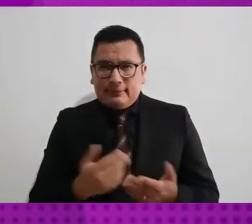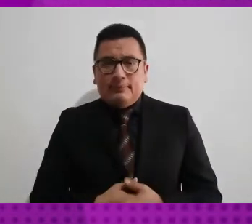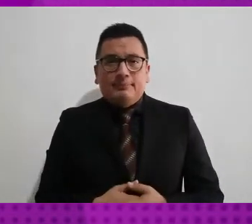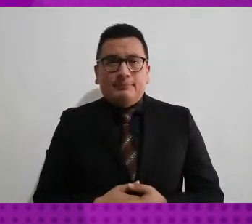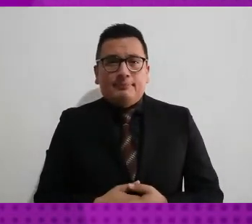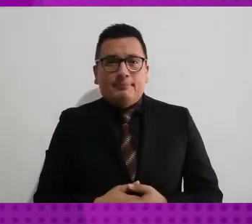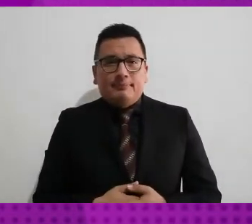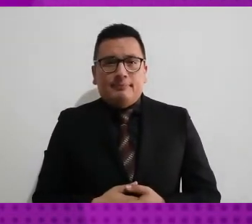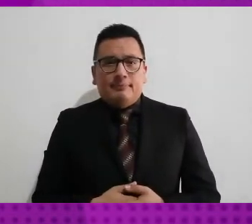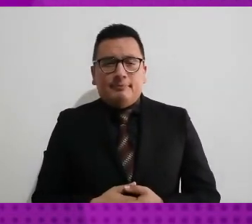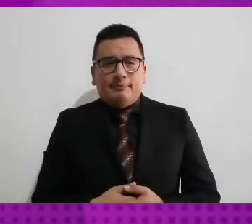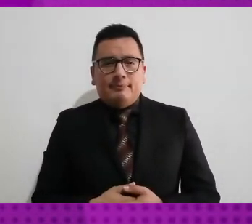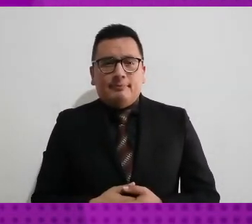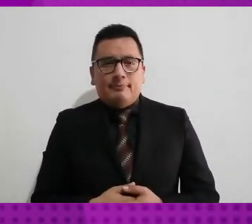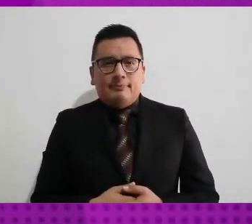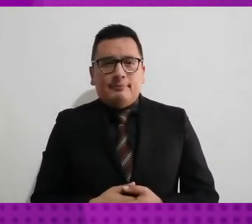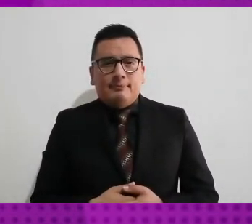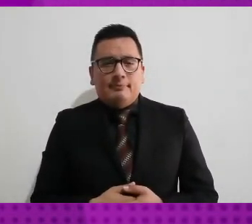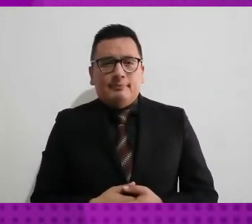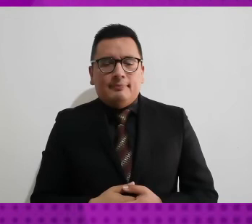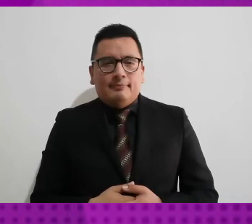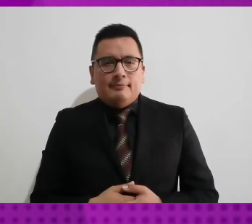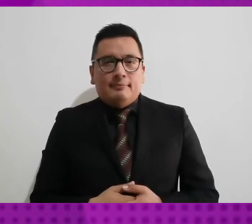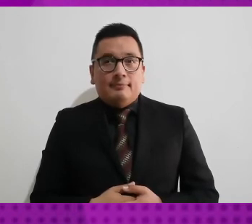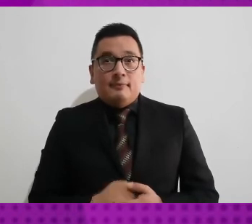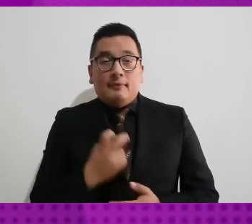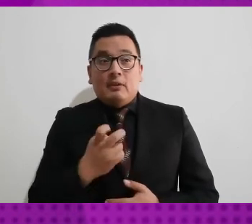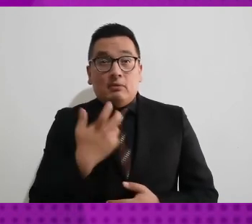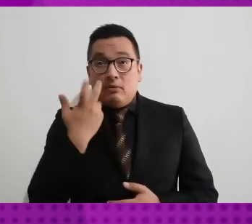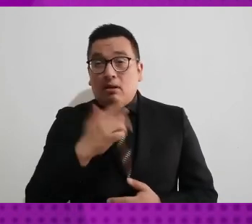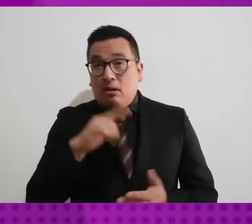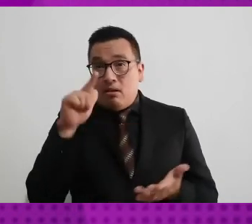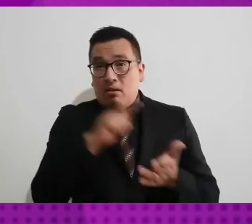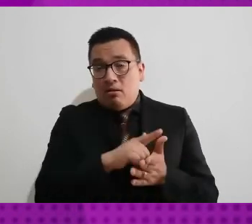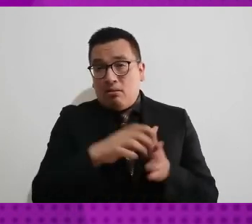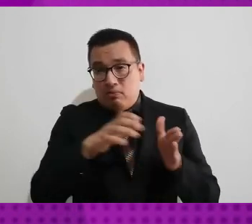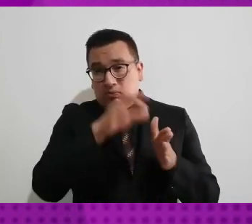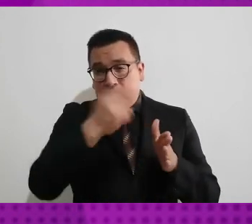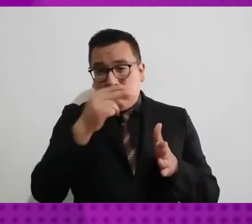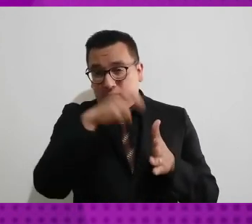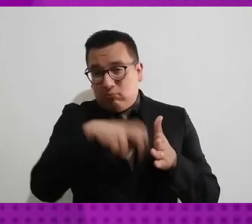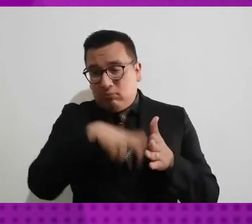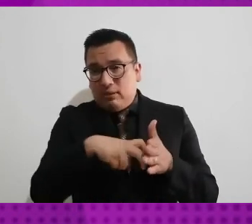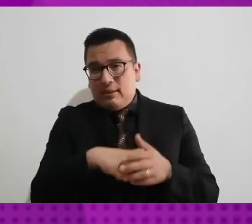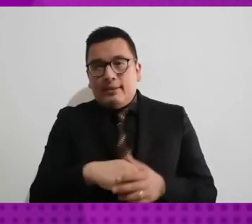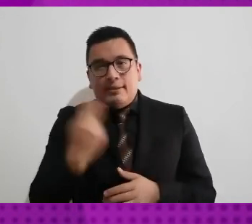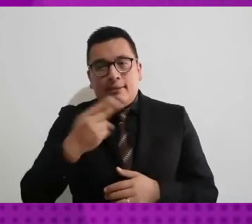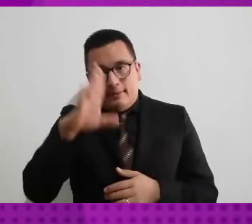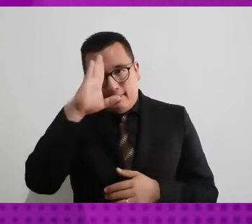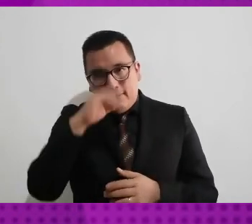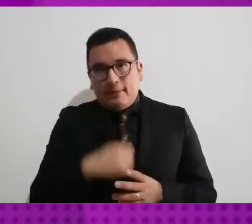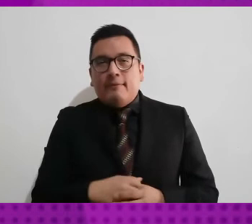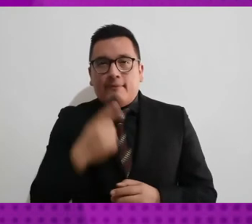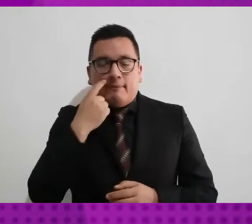revisable, pero en cualquier escenario, si se va a discutir una reforma electoral, no perdamos de vista algo.